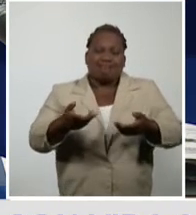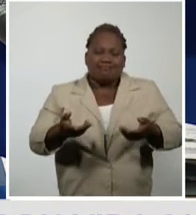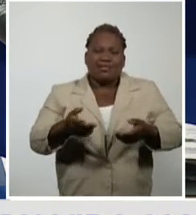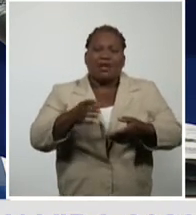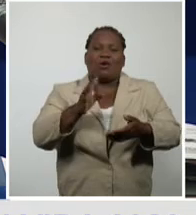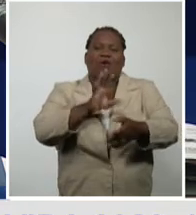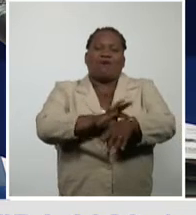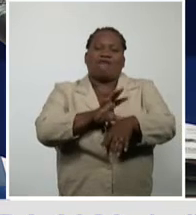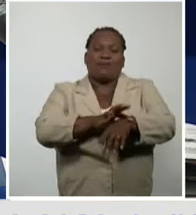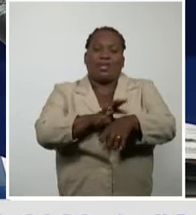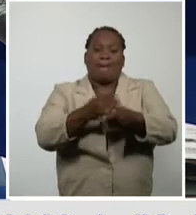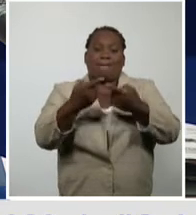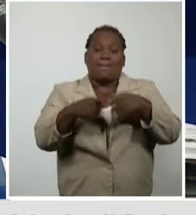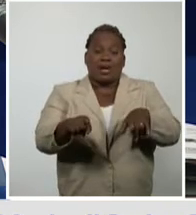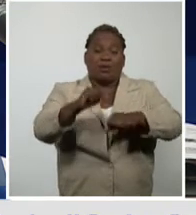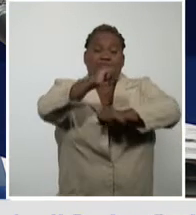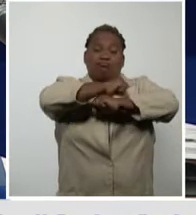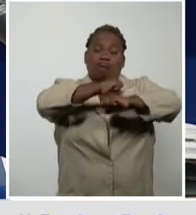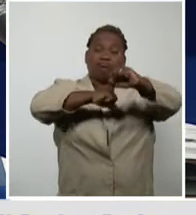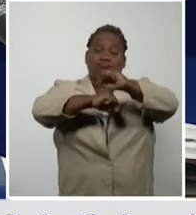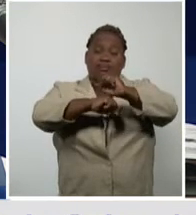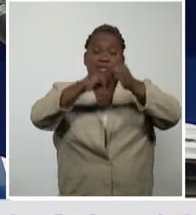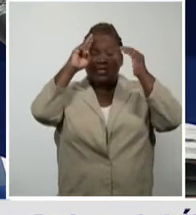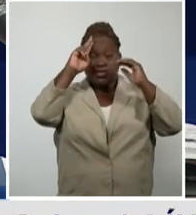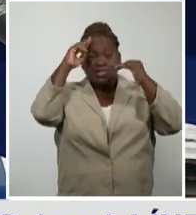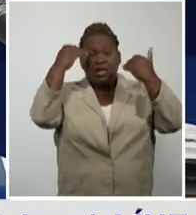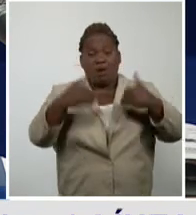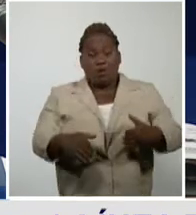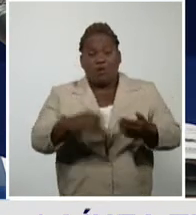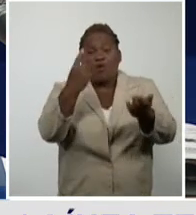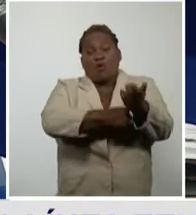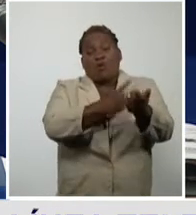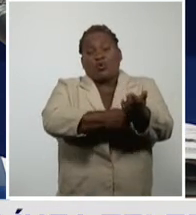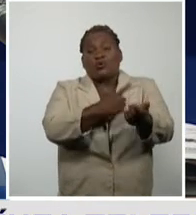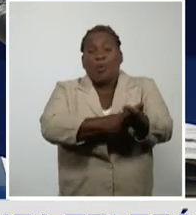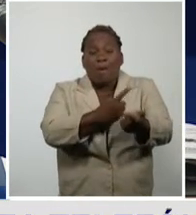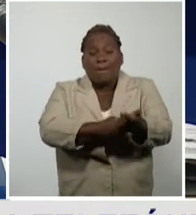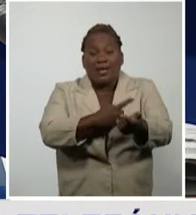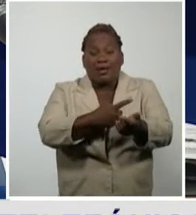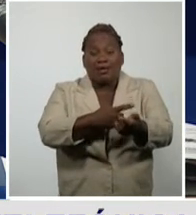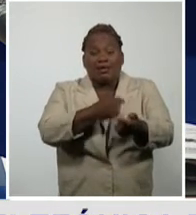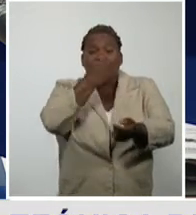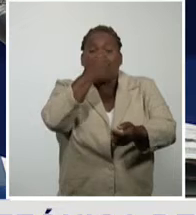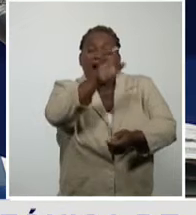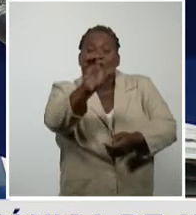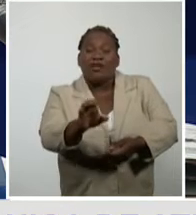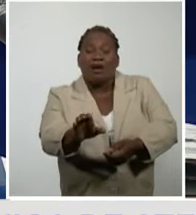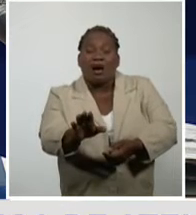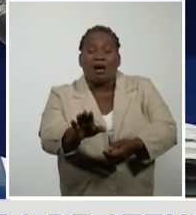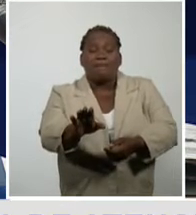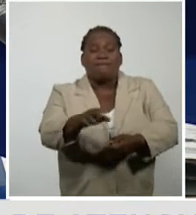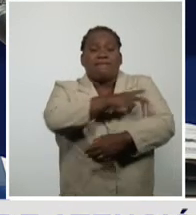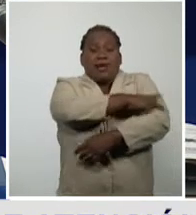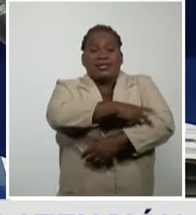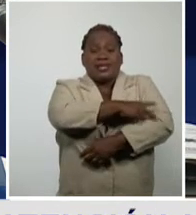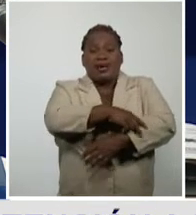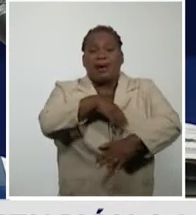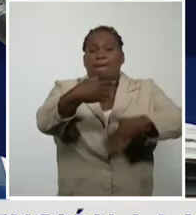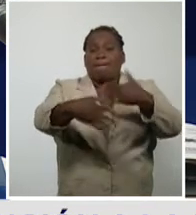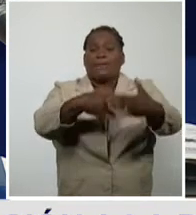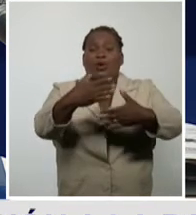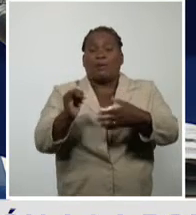estructuras de salud, algunas costumbres de estos países y algunos problemas